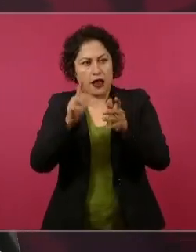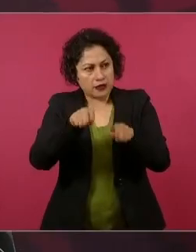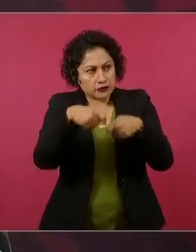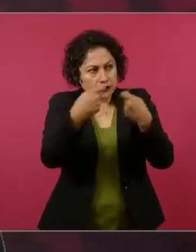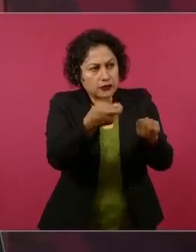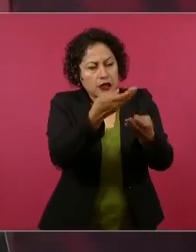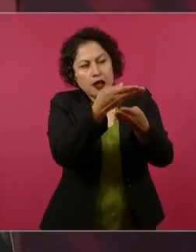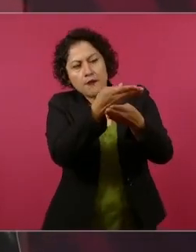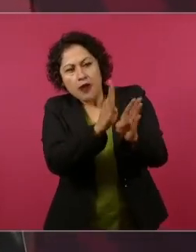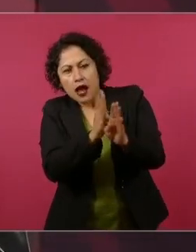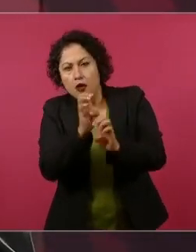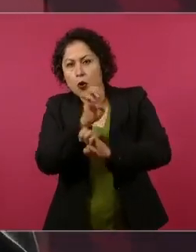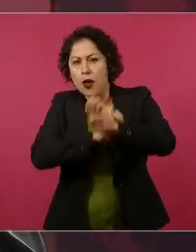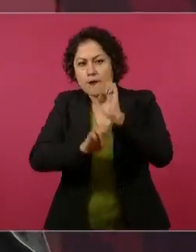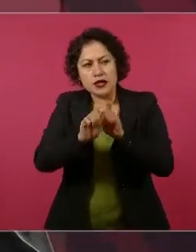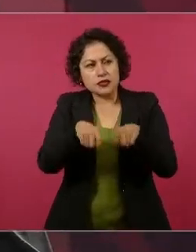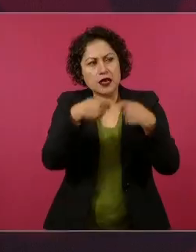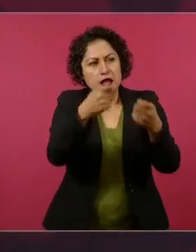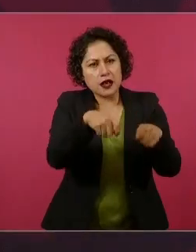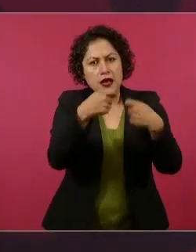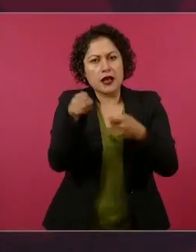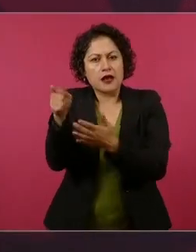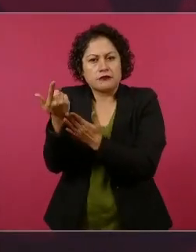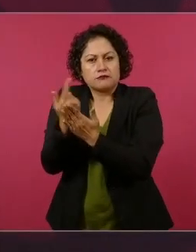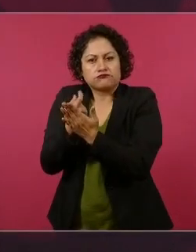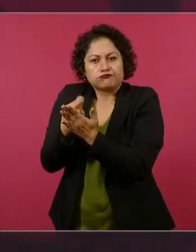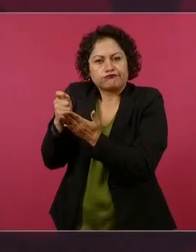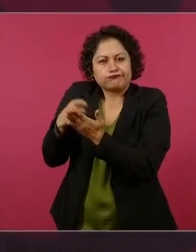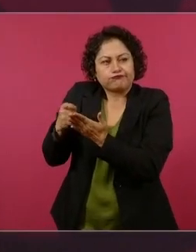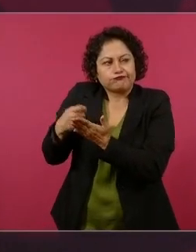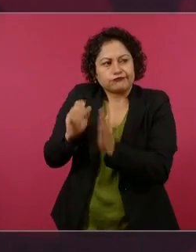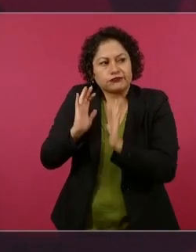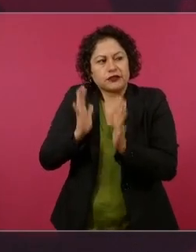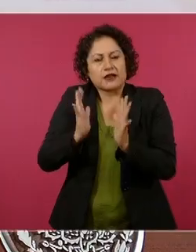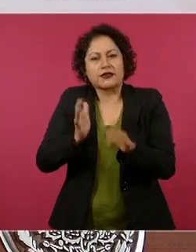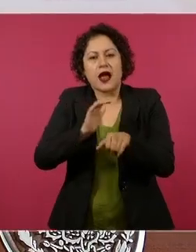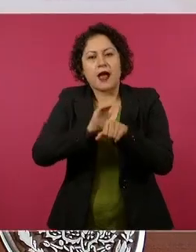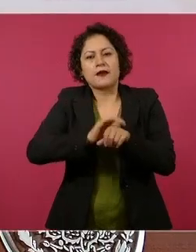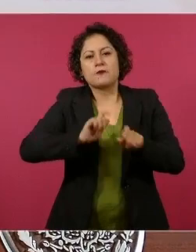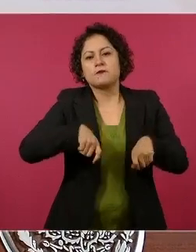pues, para que no se olvide, porque pues